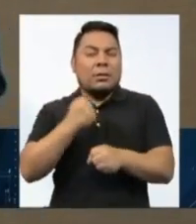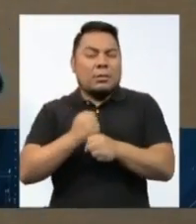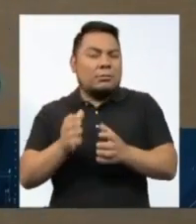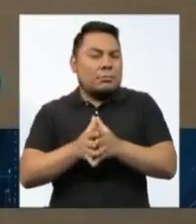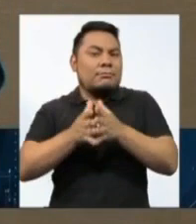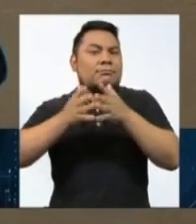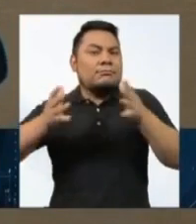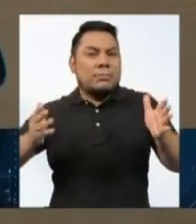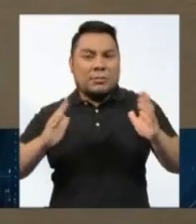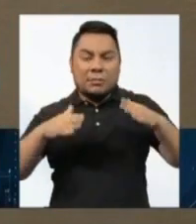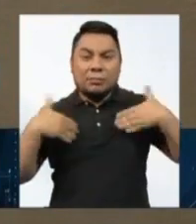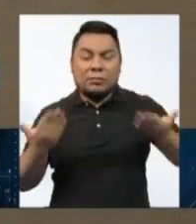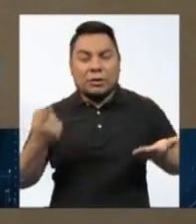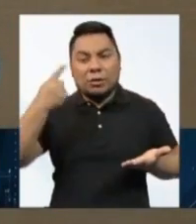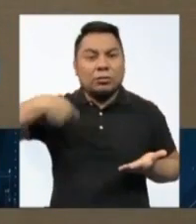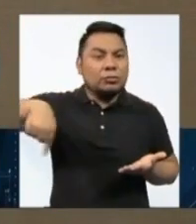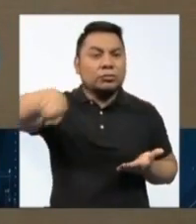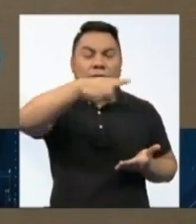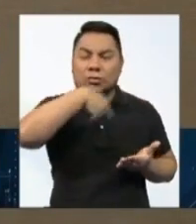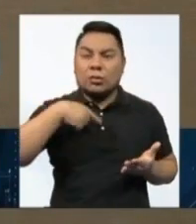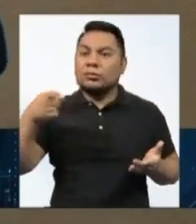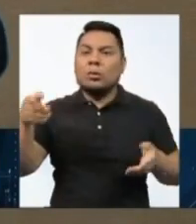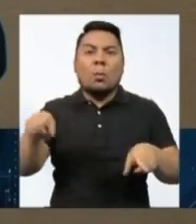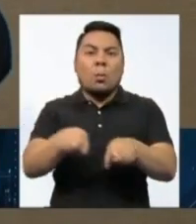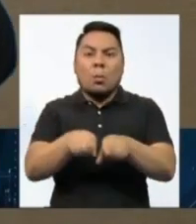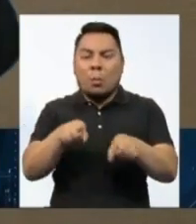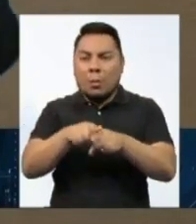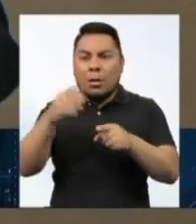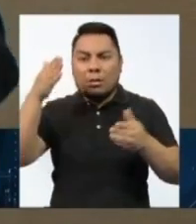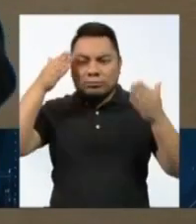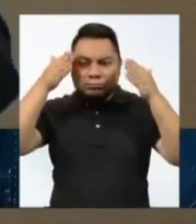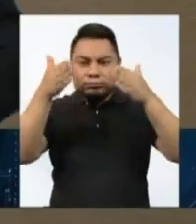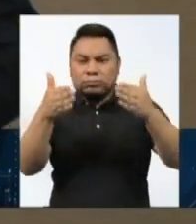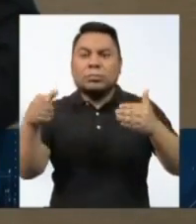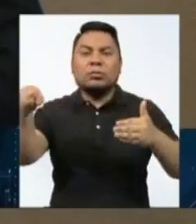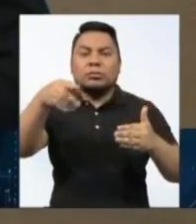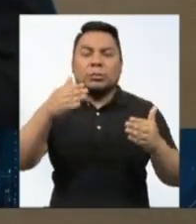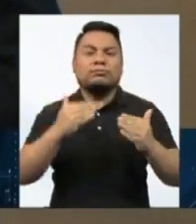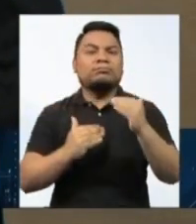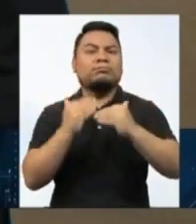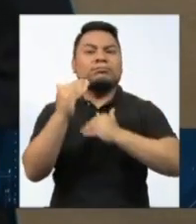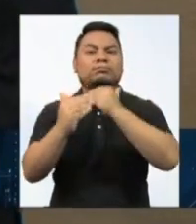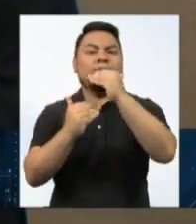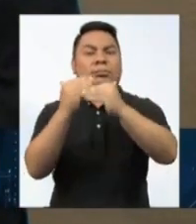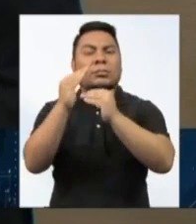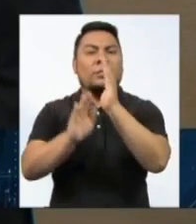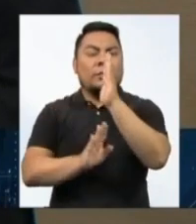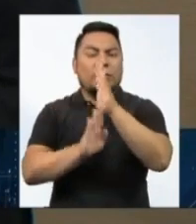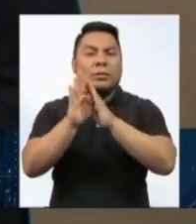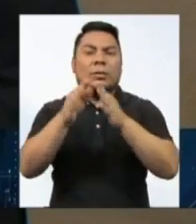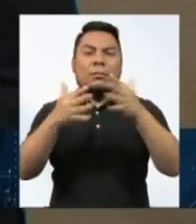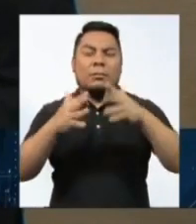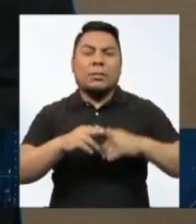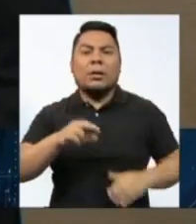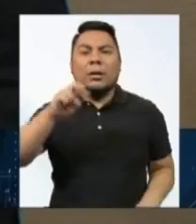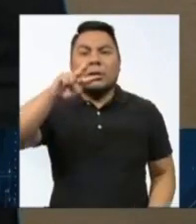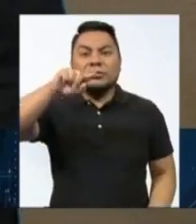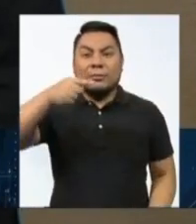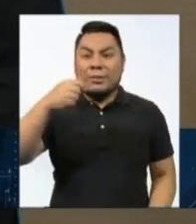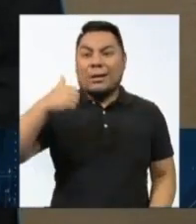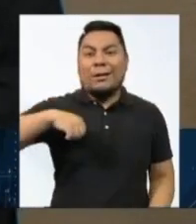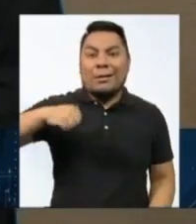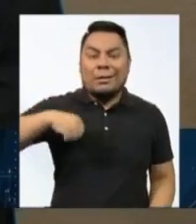para alinear los criterios de desarrollo con los casi 2.000 alcaldes